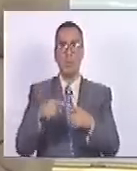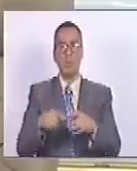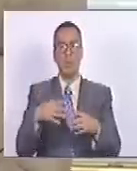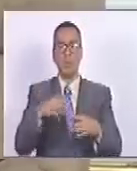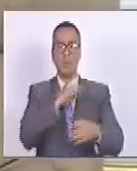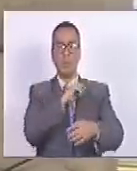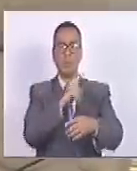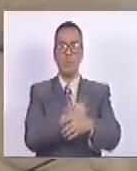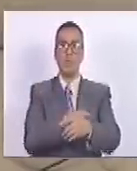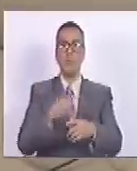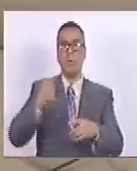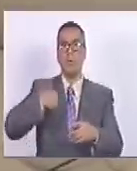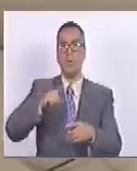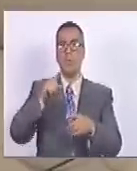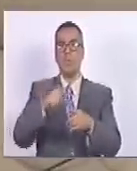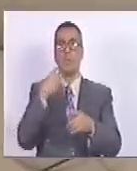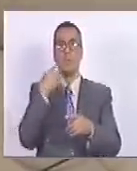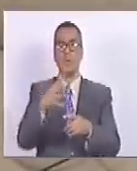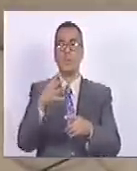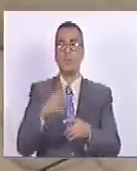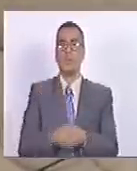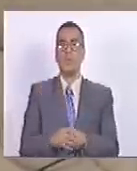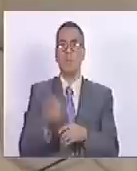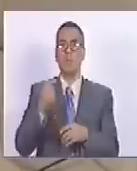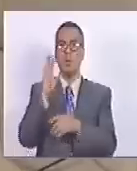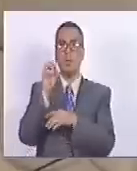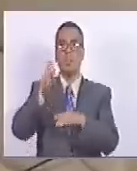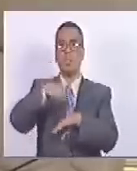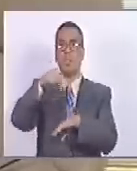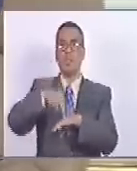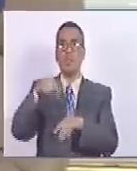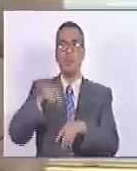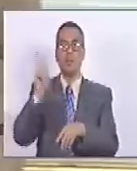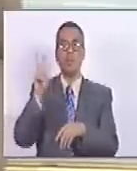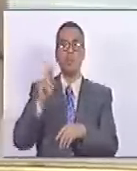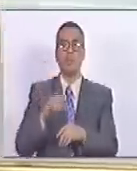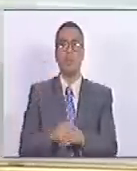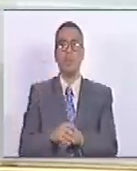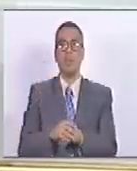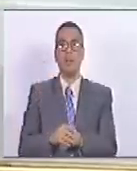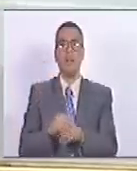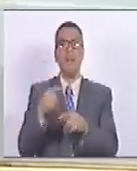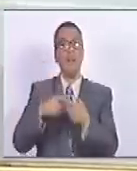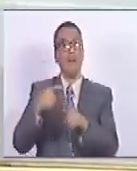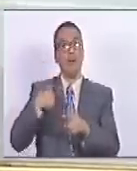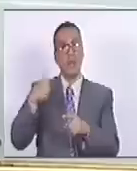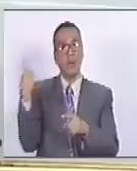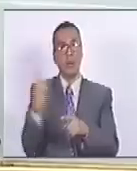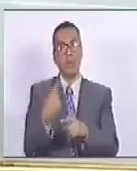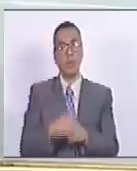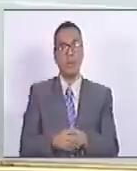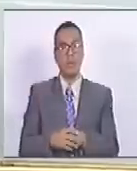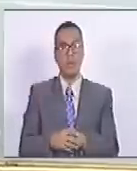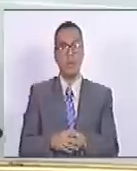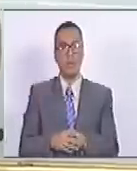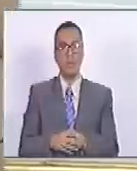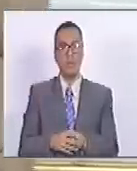agresiva, tenga alguna expresión de ese tipo con la Asamblea Nacional de Venezuela. Lo contrario sería